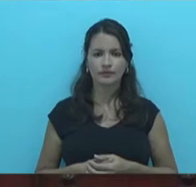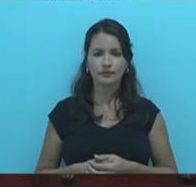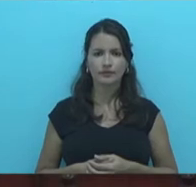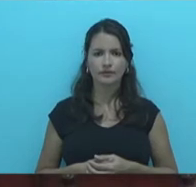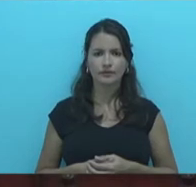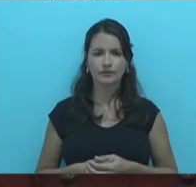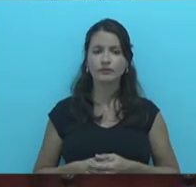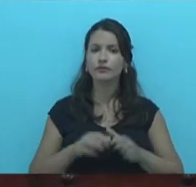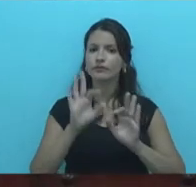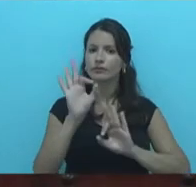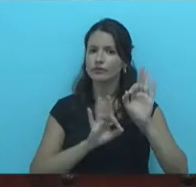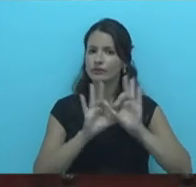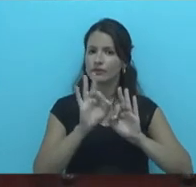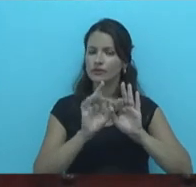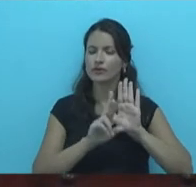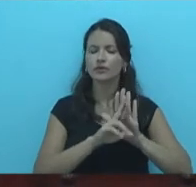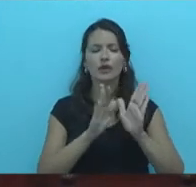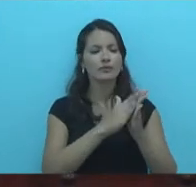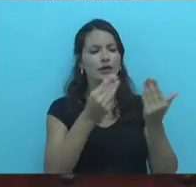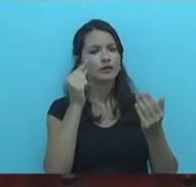Proyecto de resolución, expediente